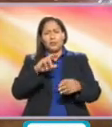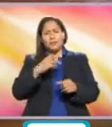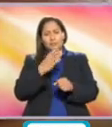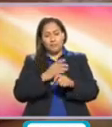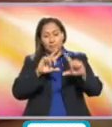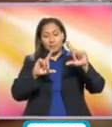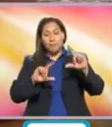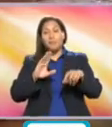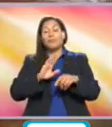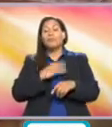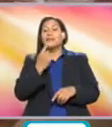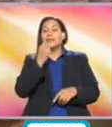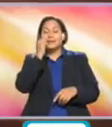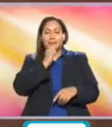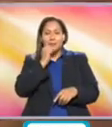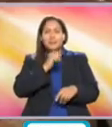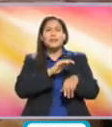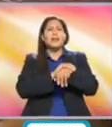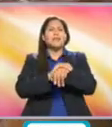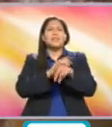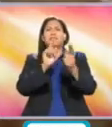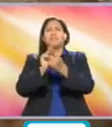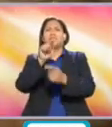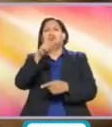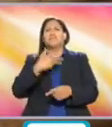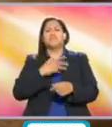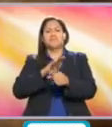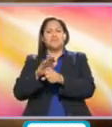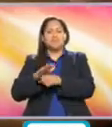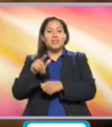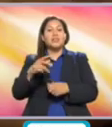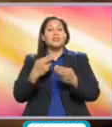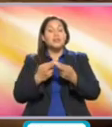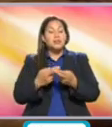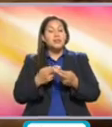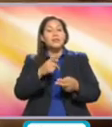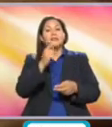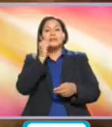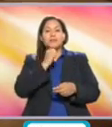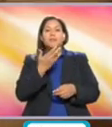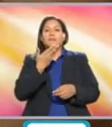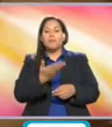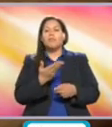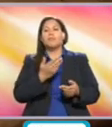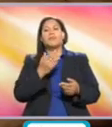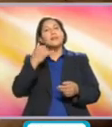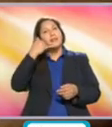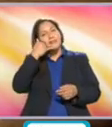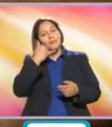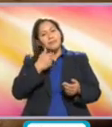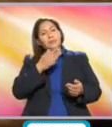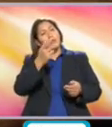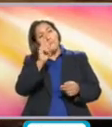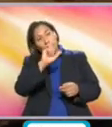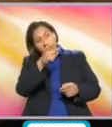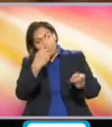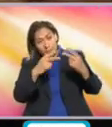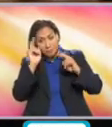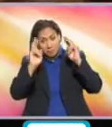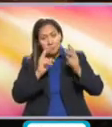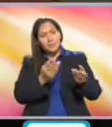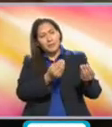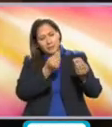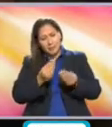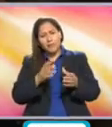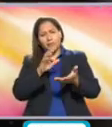República, porque siempre tengo amistades por todos lados y siempre me hacen el favor de pedirme una por teléfono. Cuando vengas me traes una y